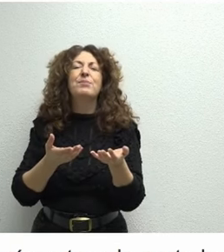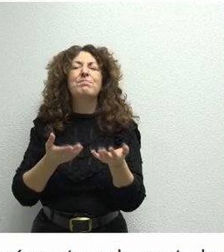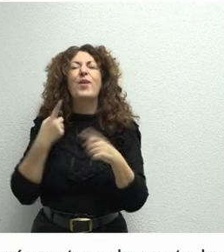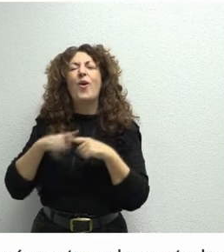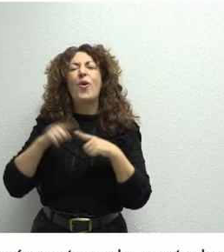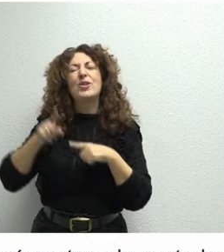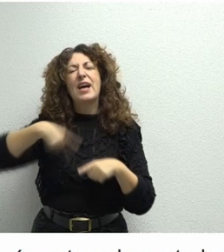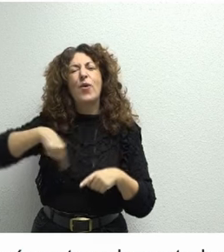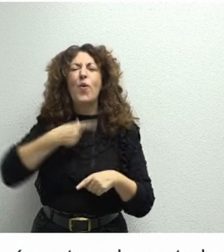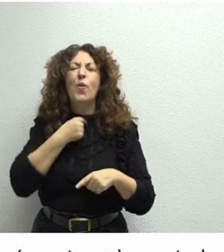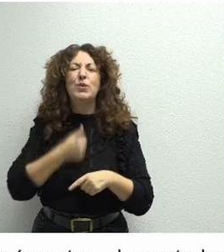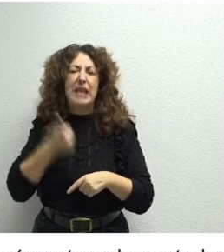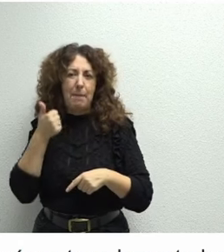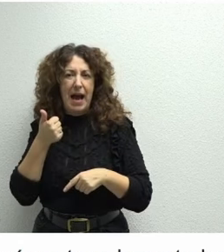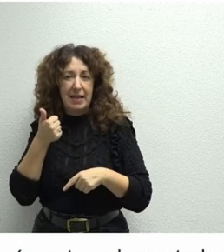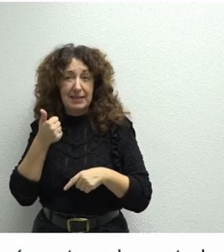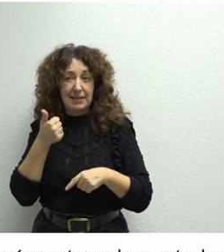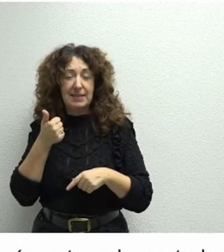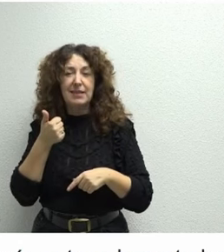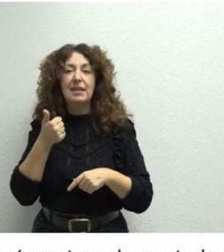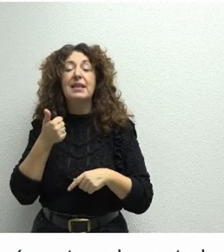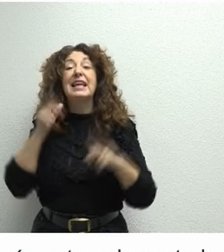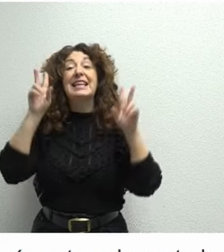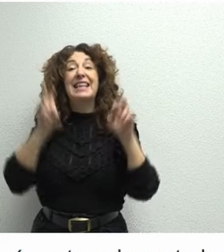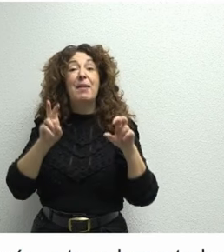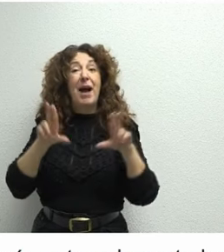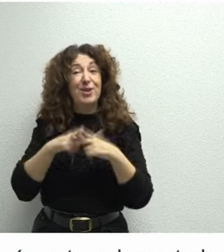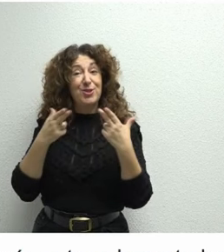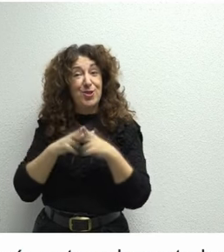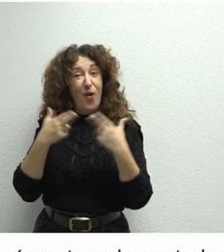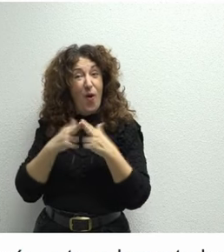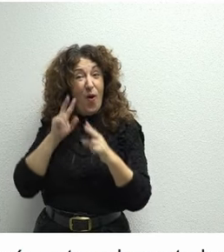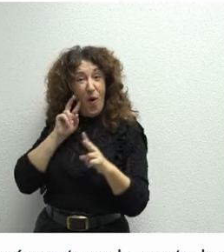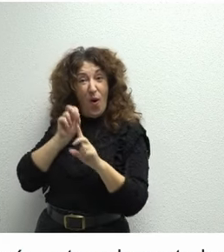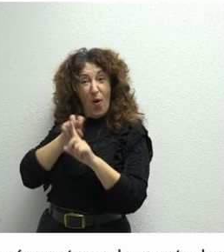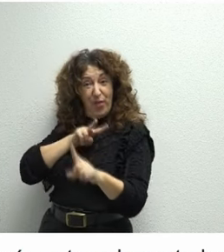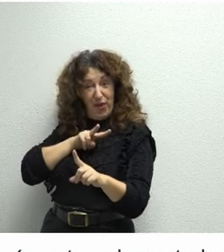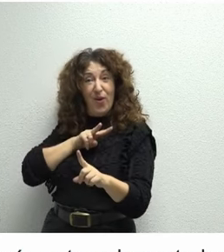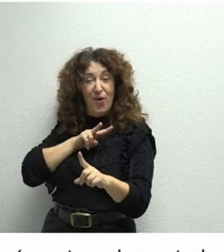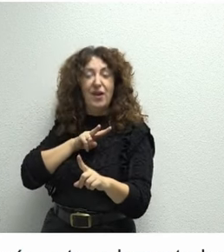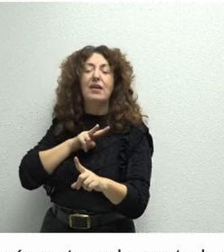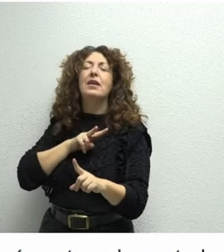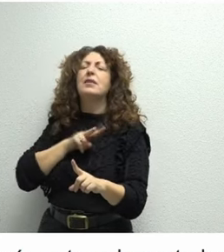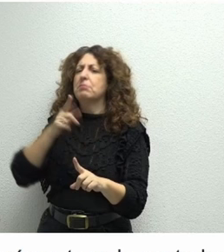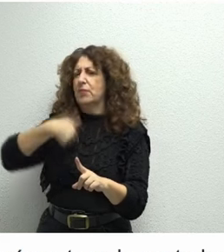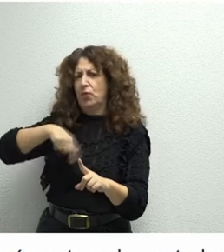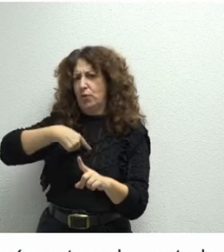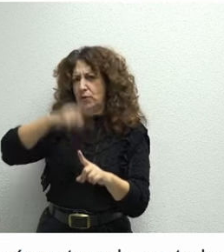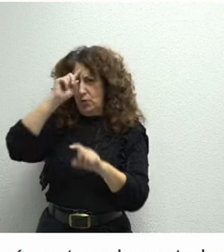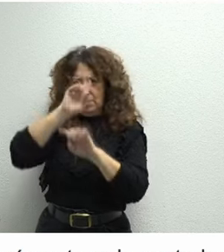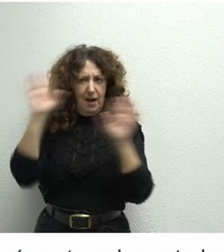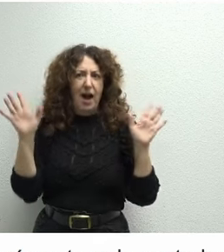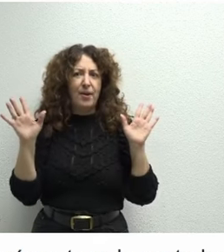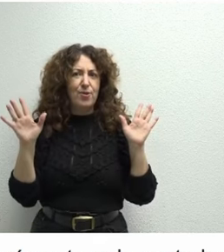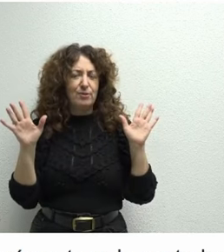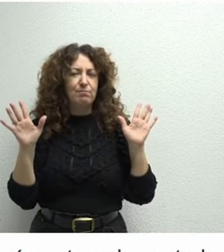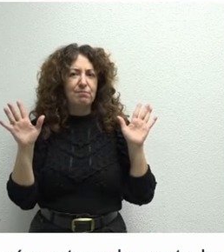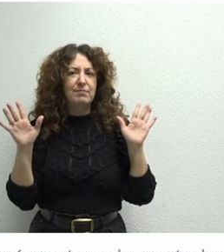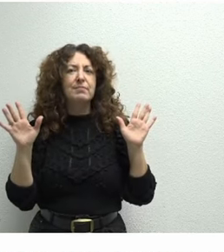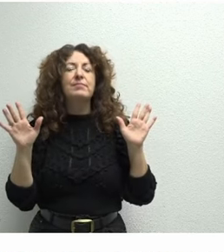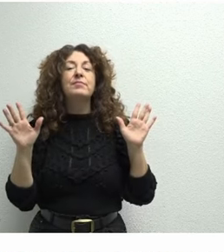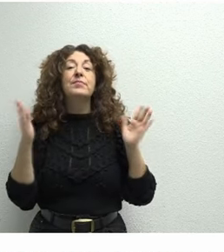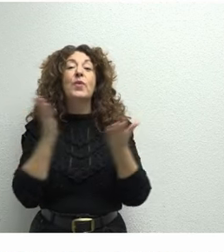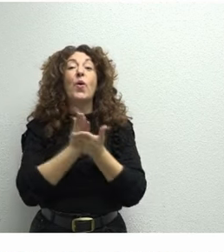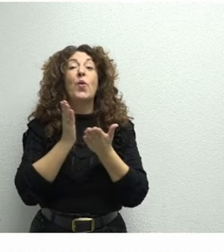gusta no porque desde la visión socio sí que lo tenemos claro no eh el curso